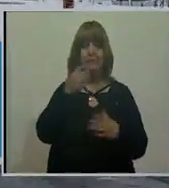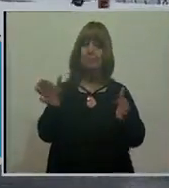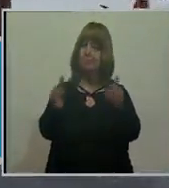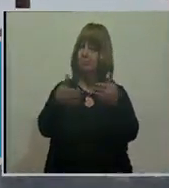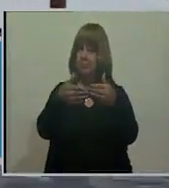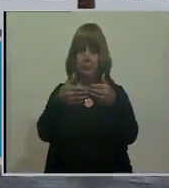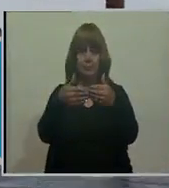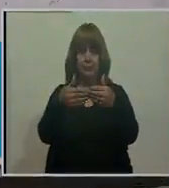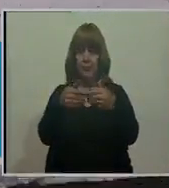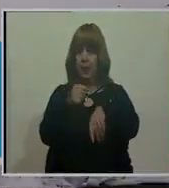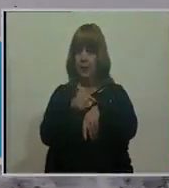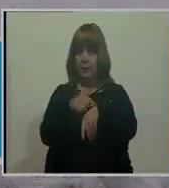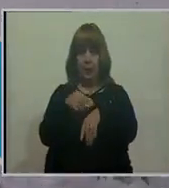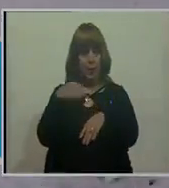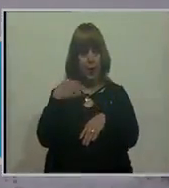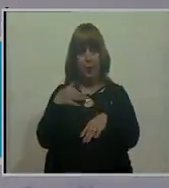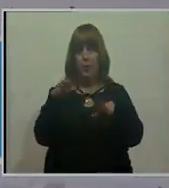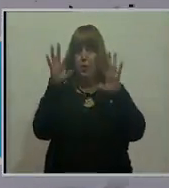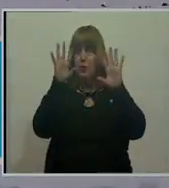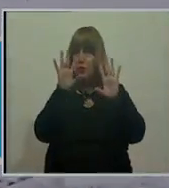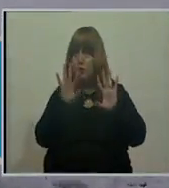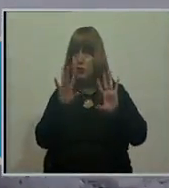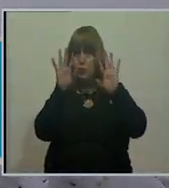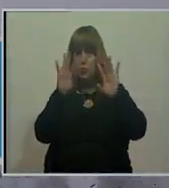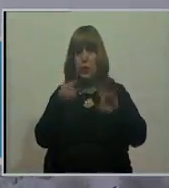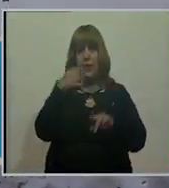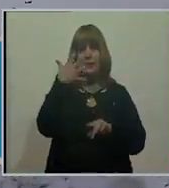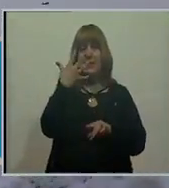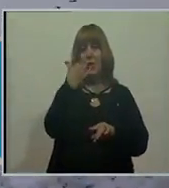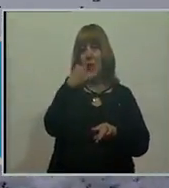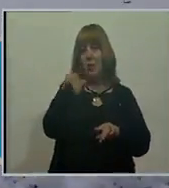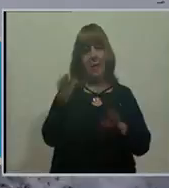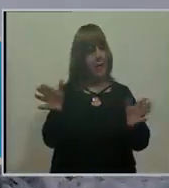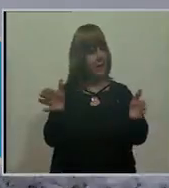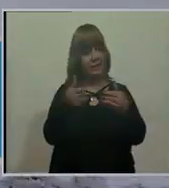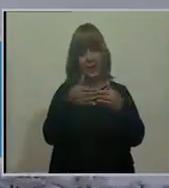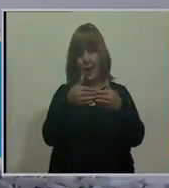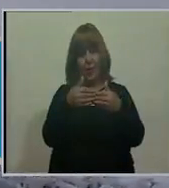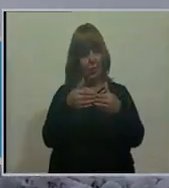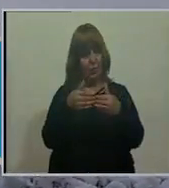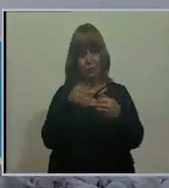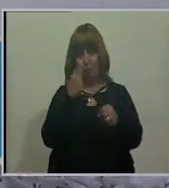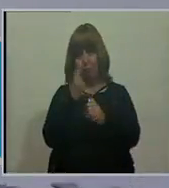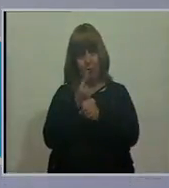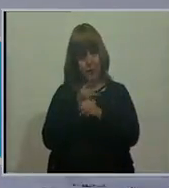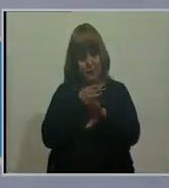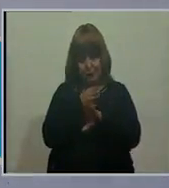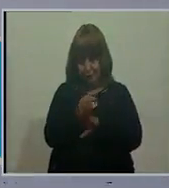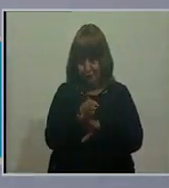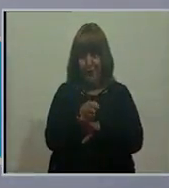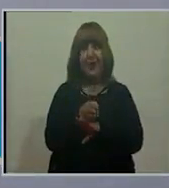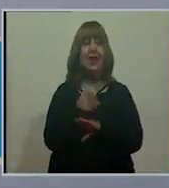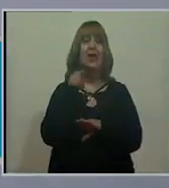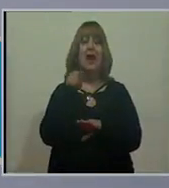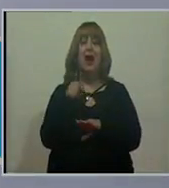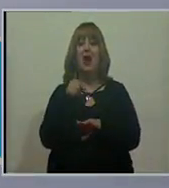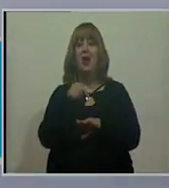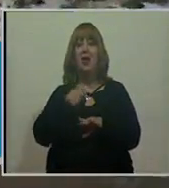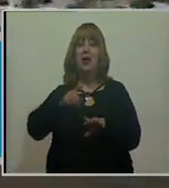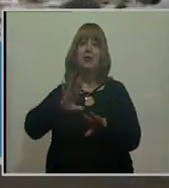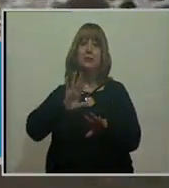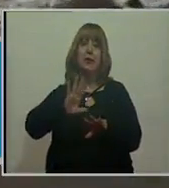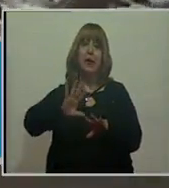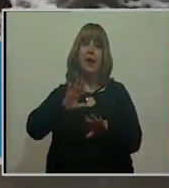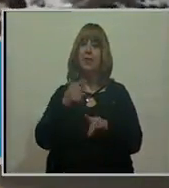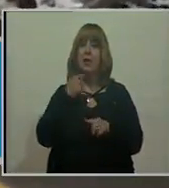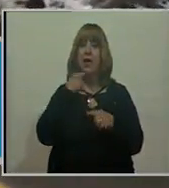de inmediato ayer a las 17:30 horas del Sistema Integrado Paso Cristo Redentor. Por el momento vamos a esperar qué